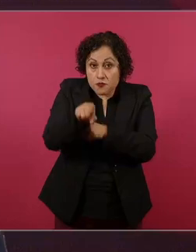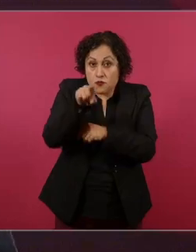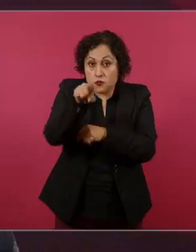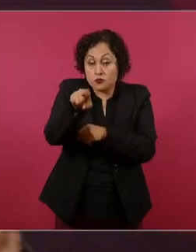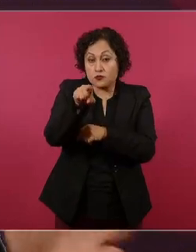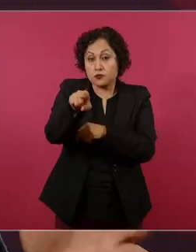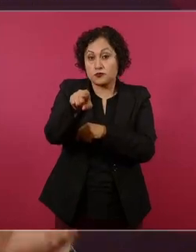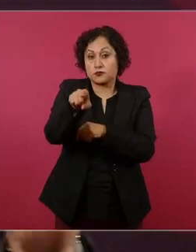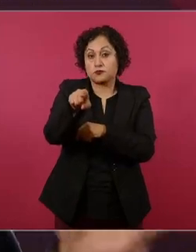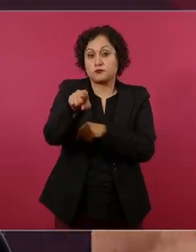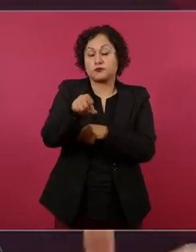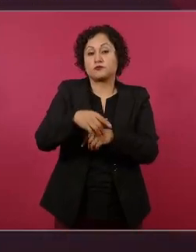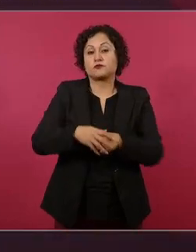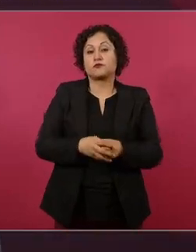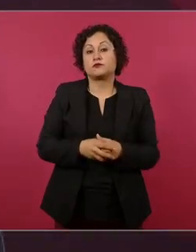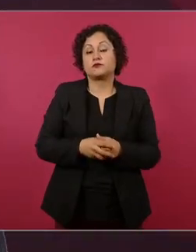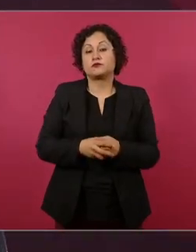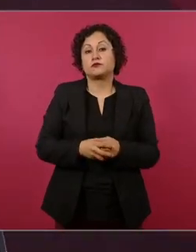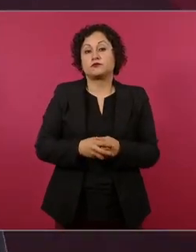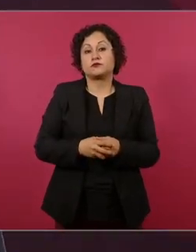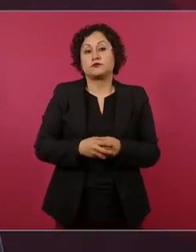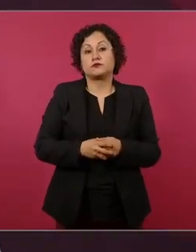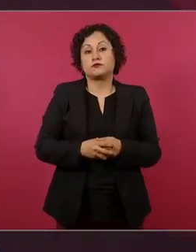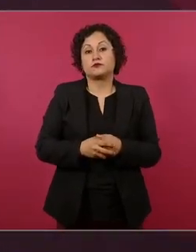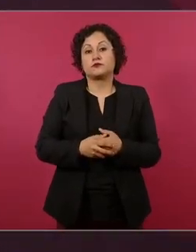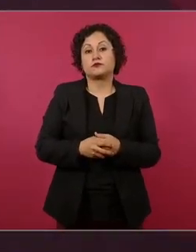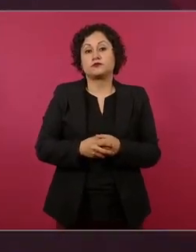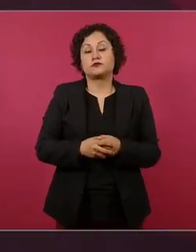no tomaron en cuenta,